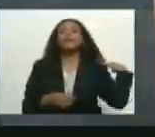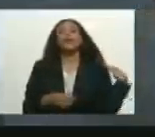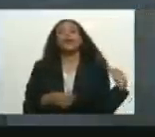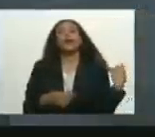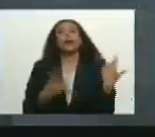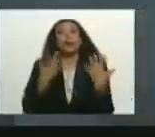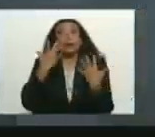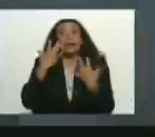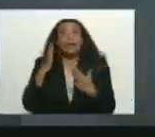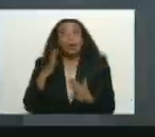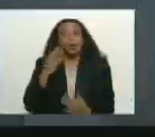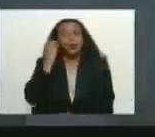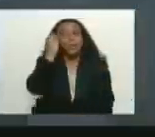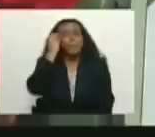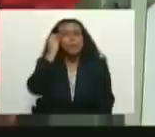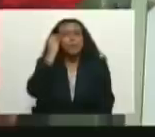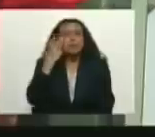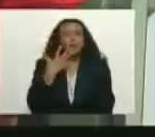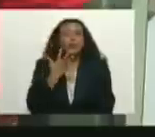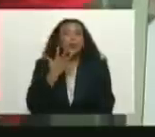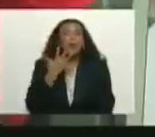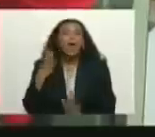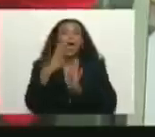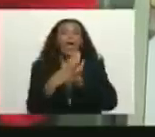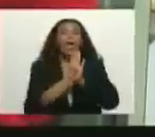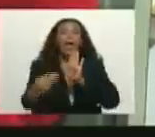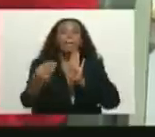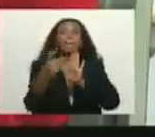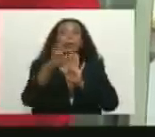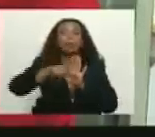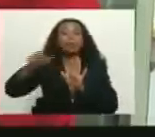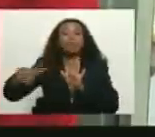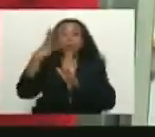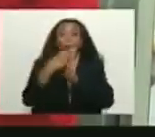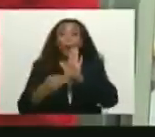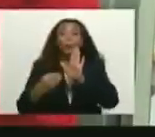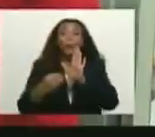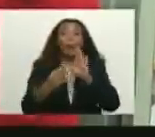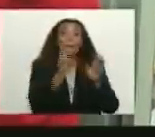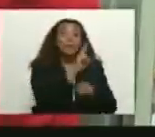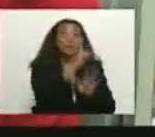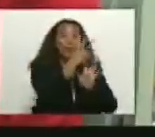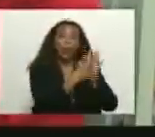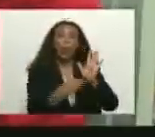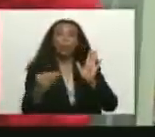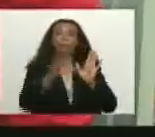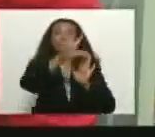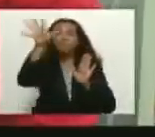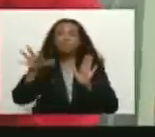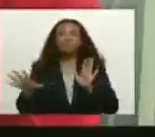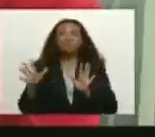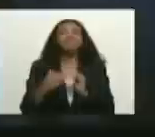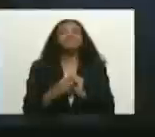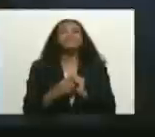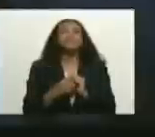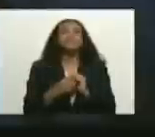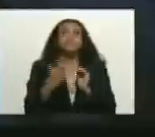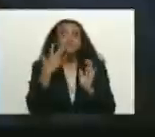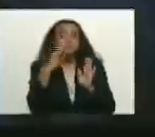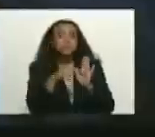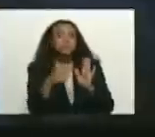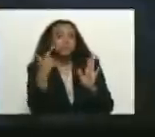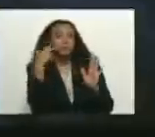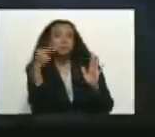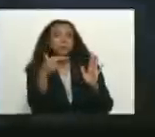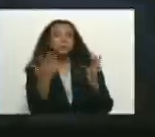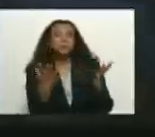Creo que son un ejemplo en cualquier lugar del mundo de lo que se puede hacer cuando se